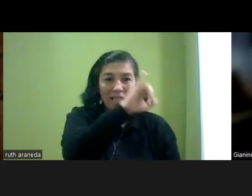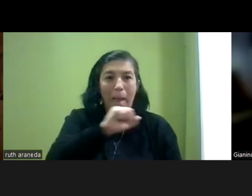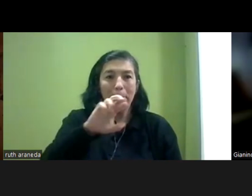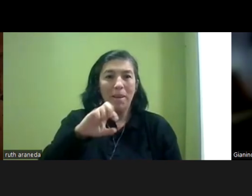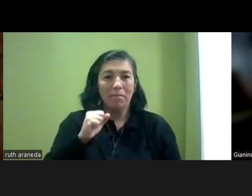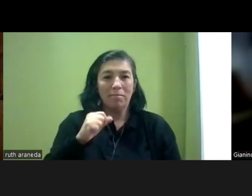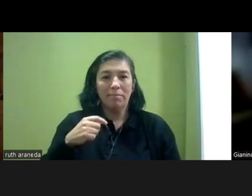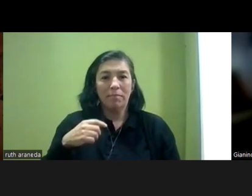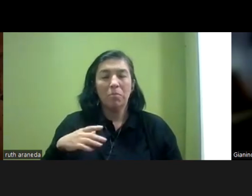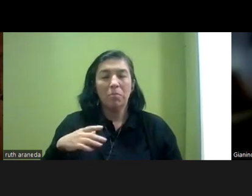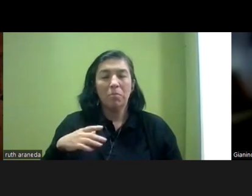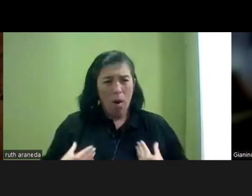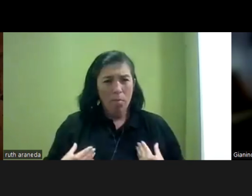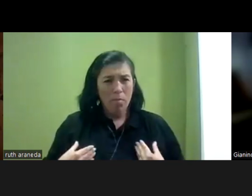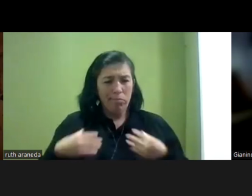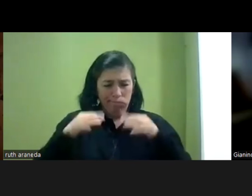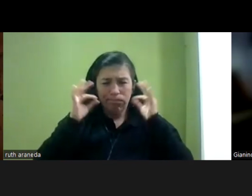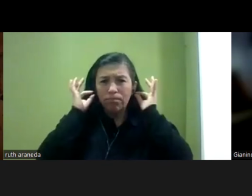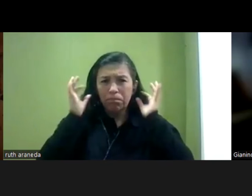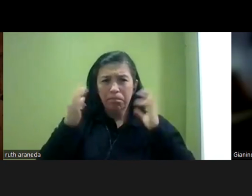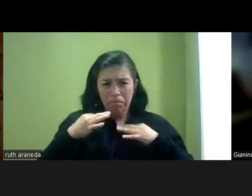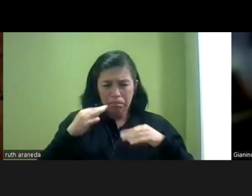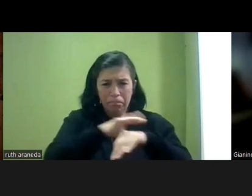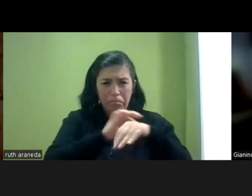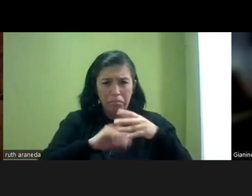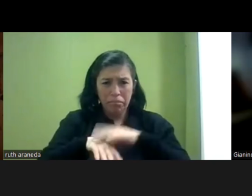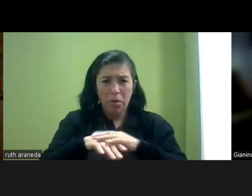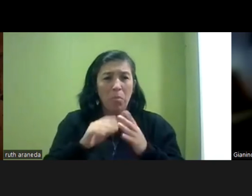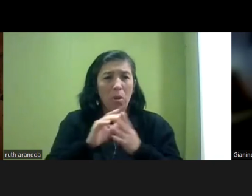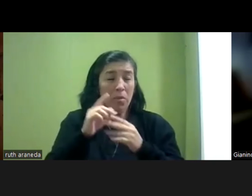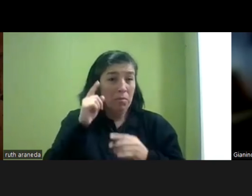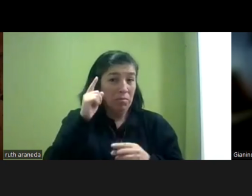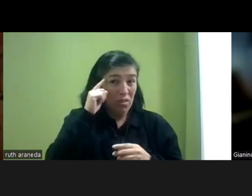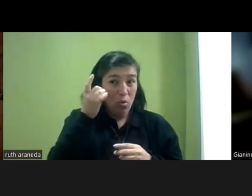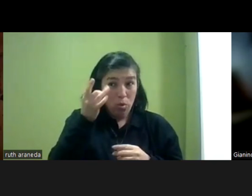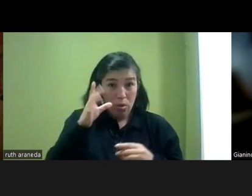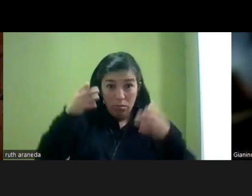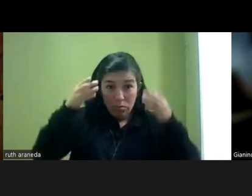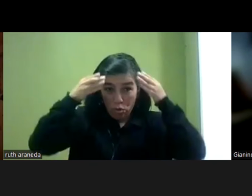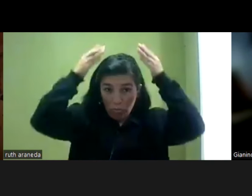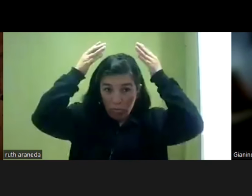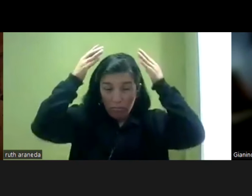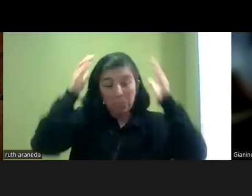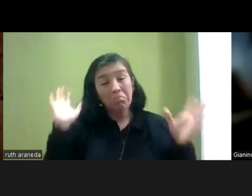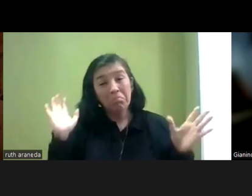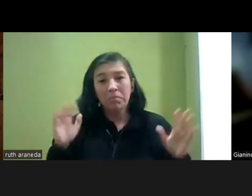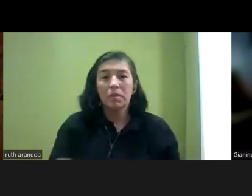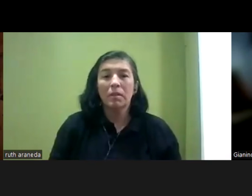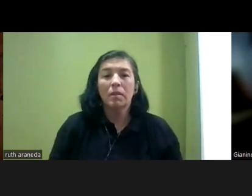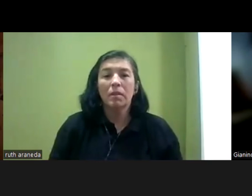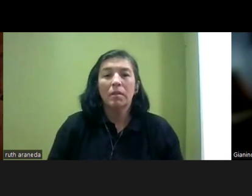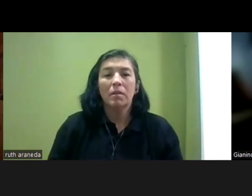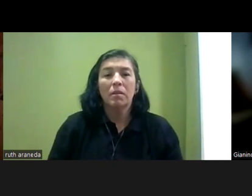Ornamentos corporales, más allá del tocado, me imagino, ¿no?